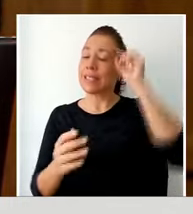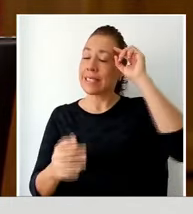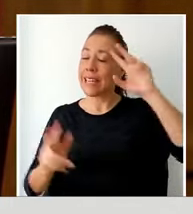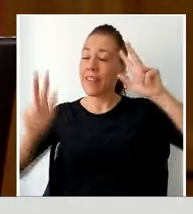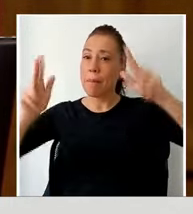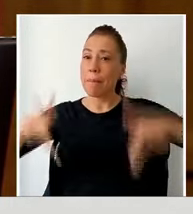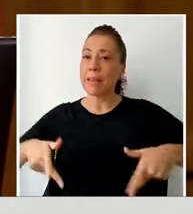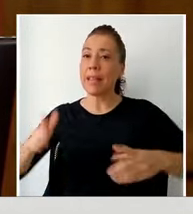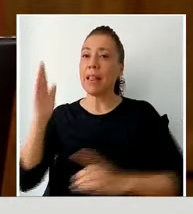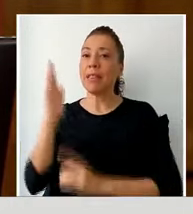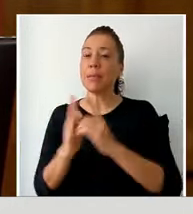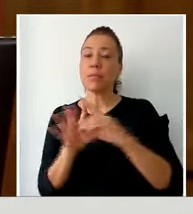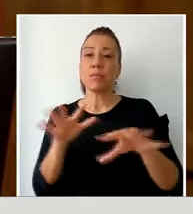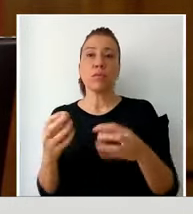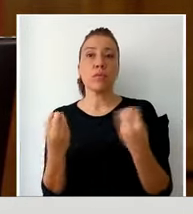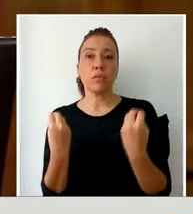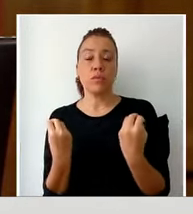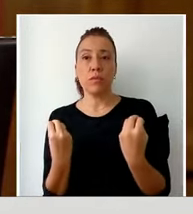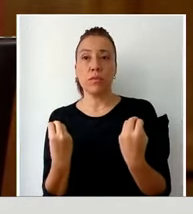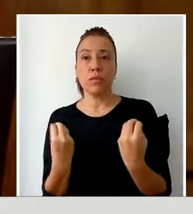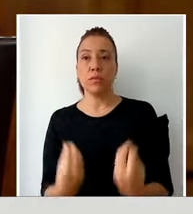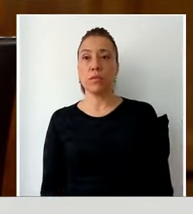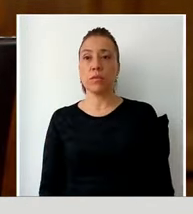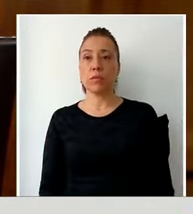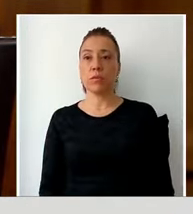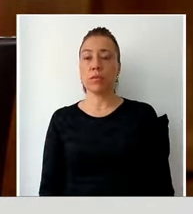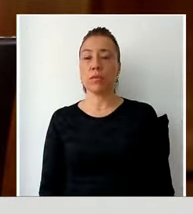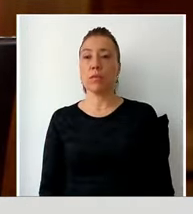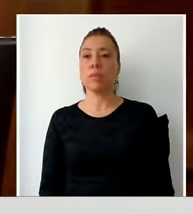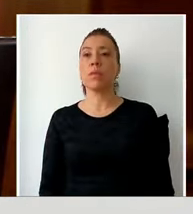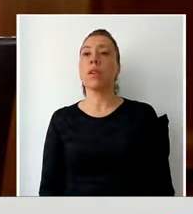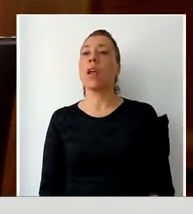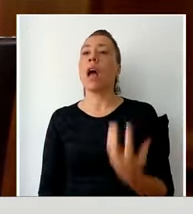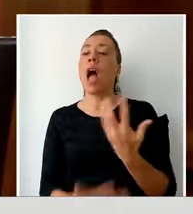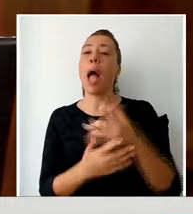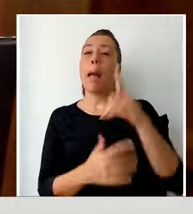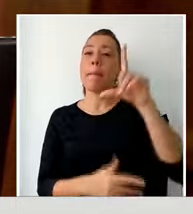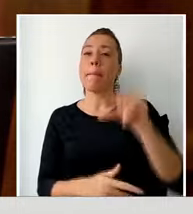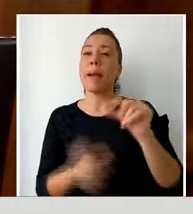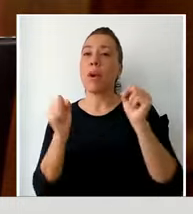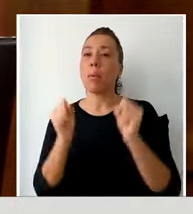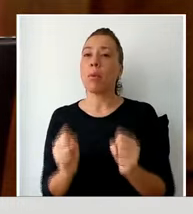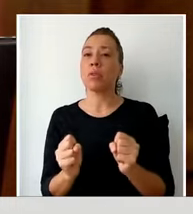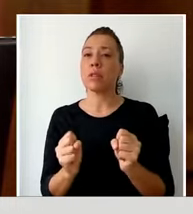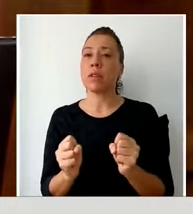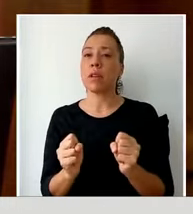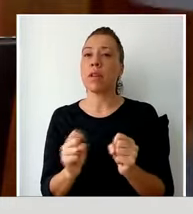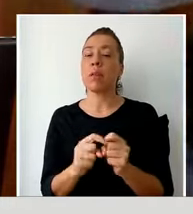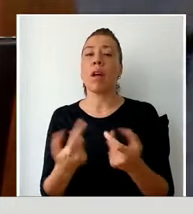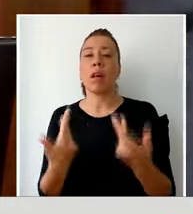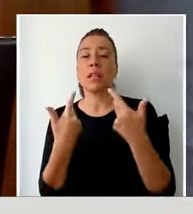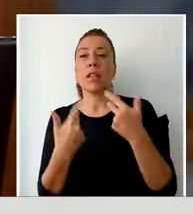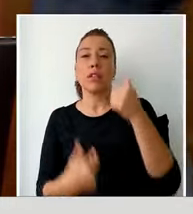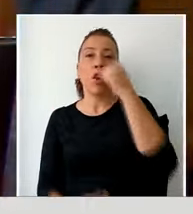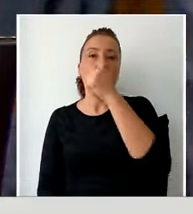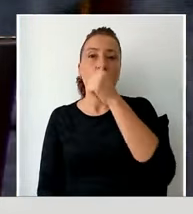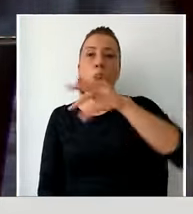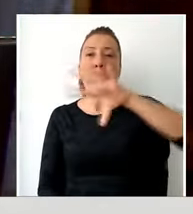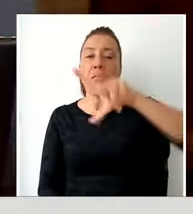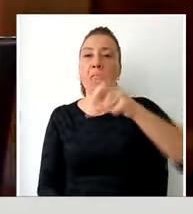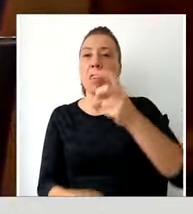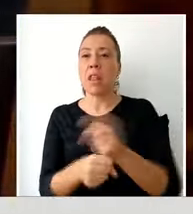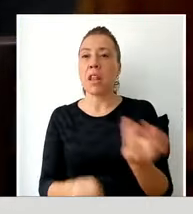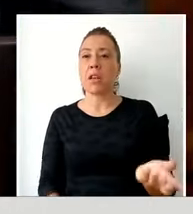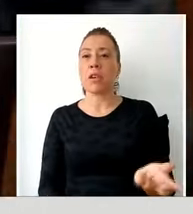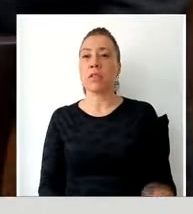virtudes tiene mucho menos posibilidades de caer en el tema de la droga la delincuencia y En